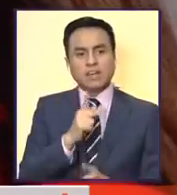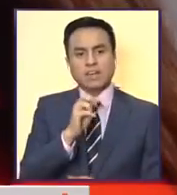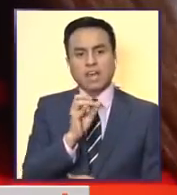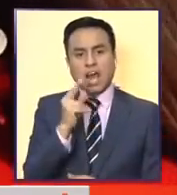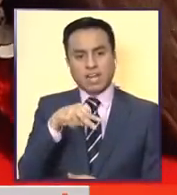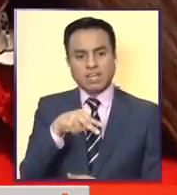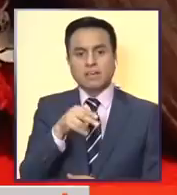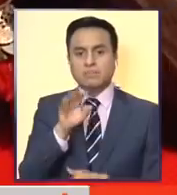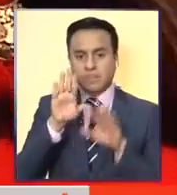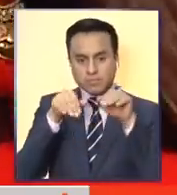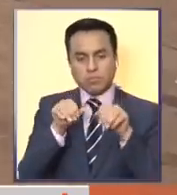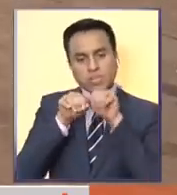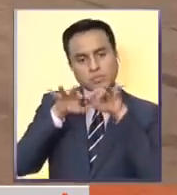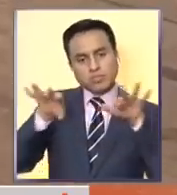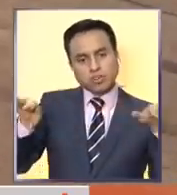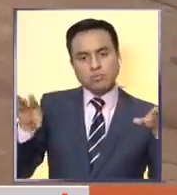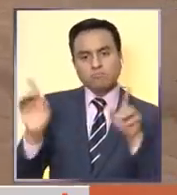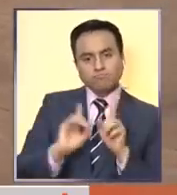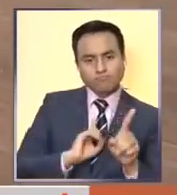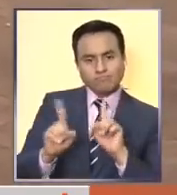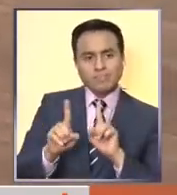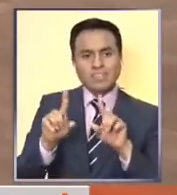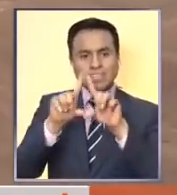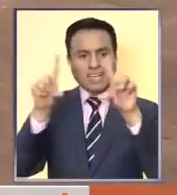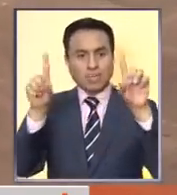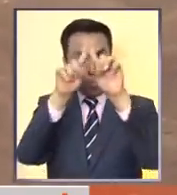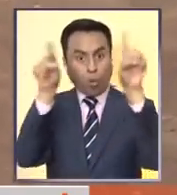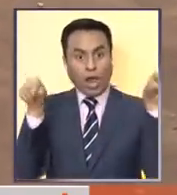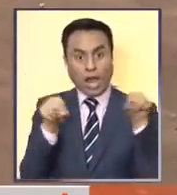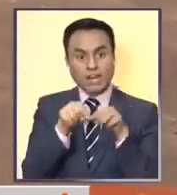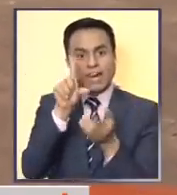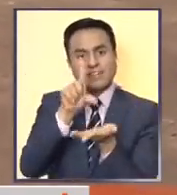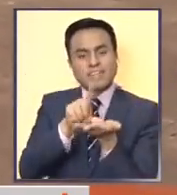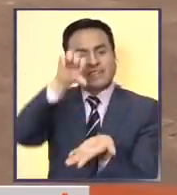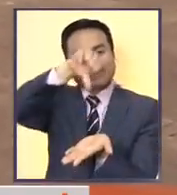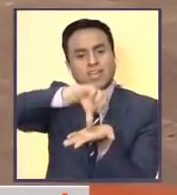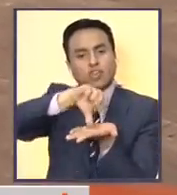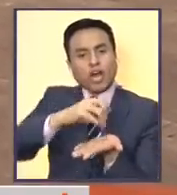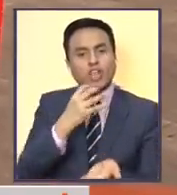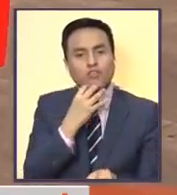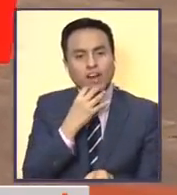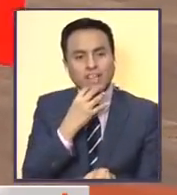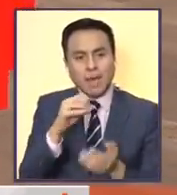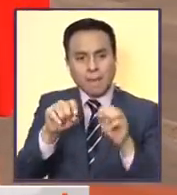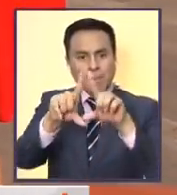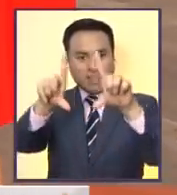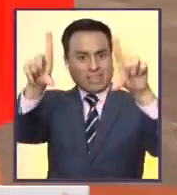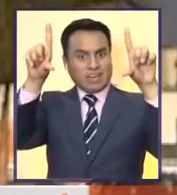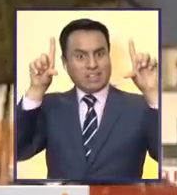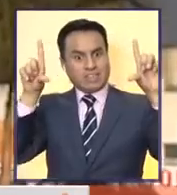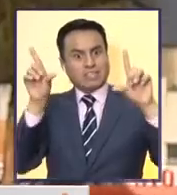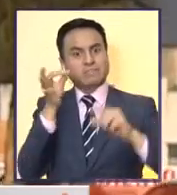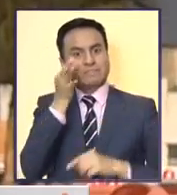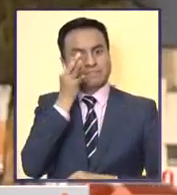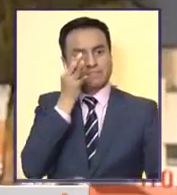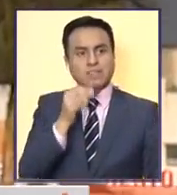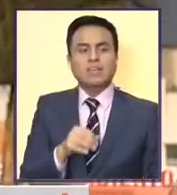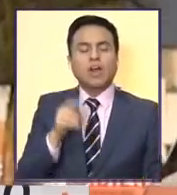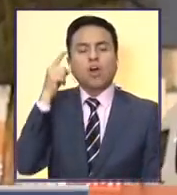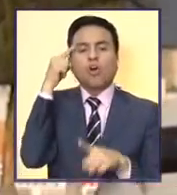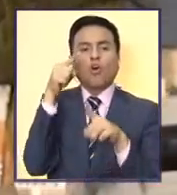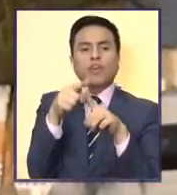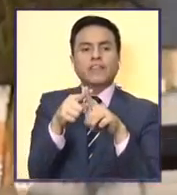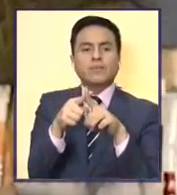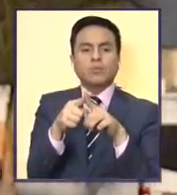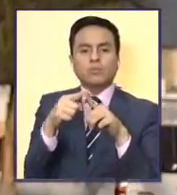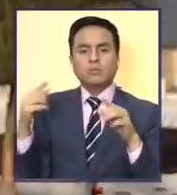su propia transmisión y va a instalar en este lugar, en el centro de Antofagasta, una pantalla gigante. Bueno, el objetivo que tiene este